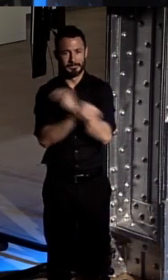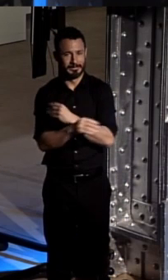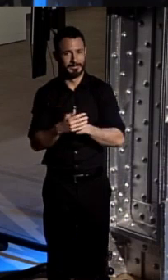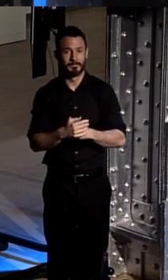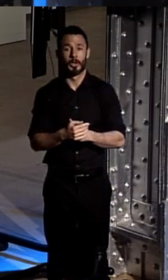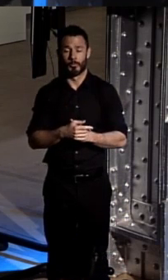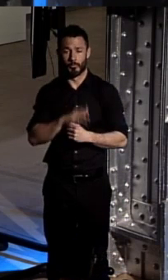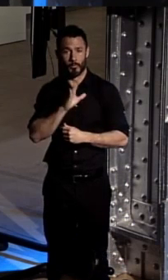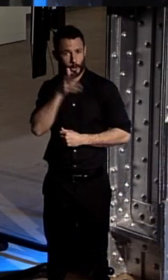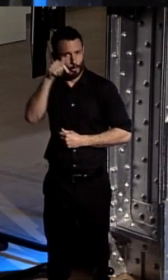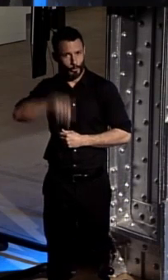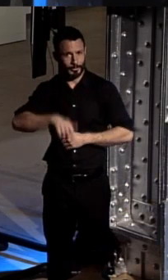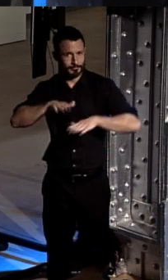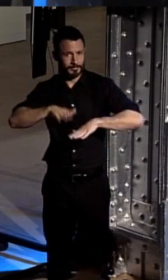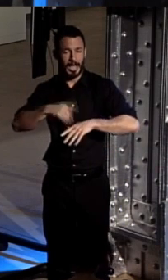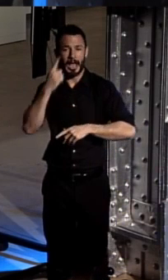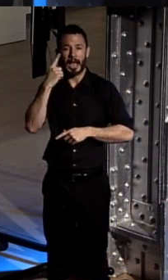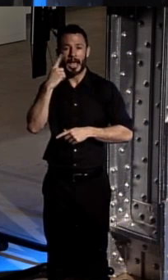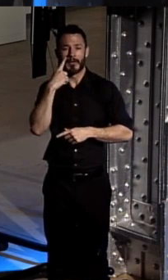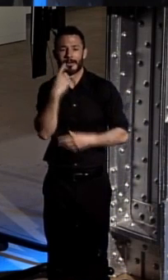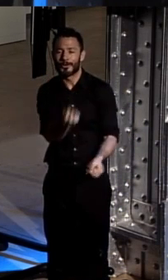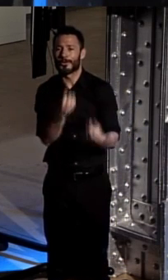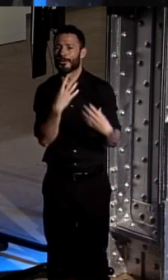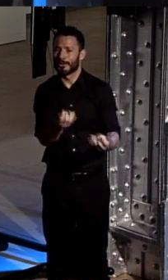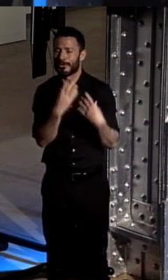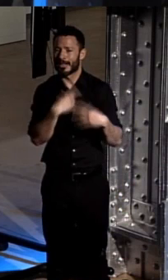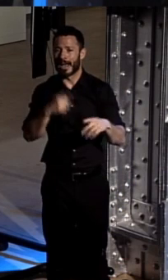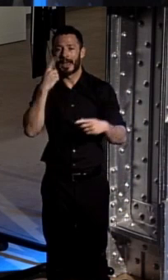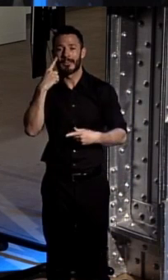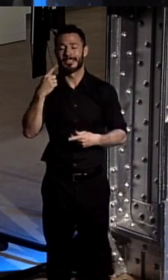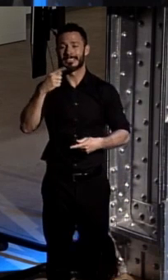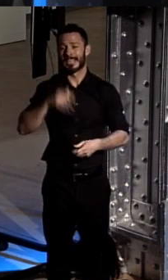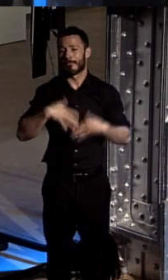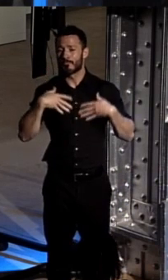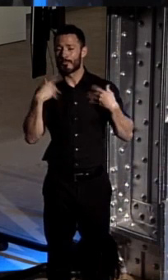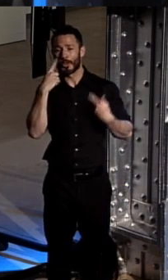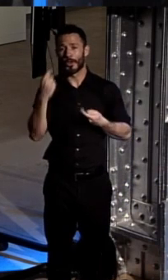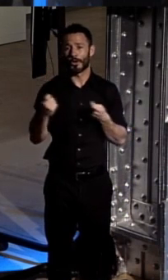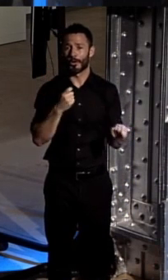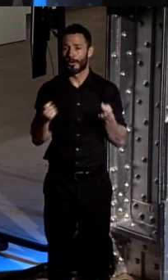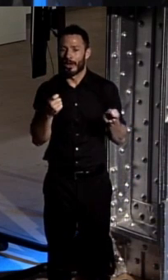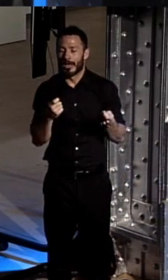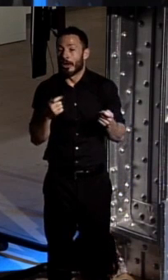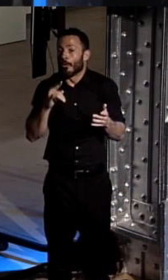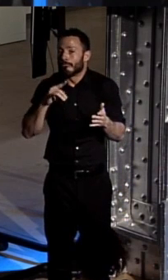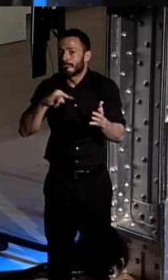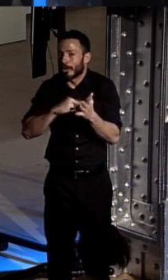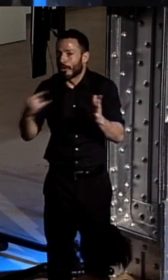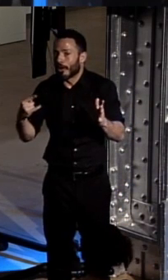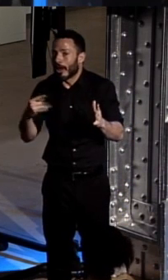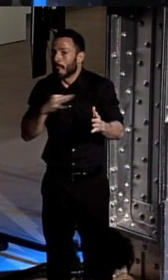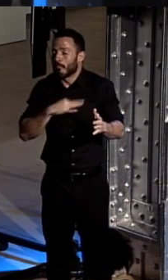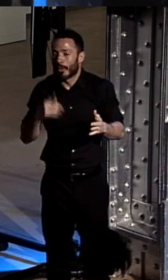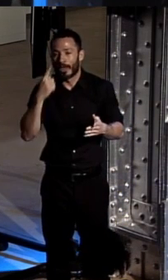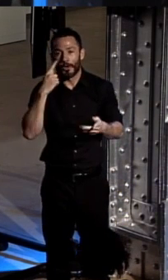para que nos contéis realmente qué hay de cierto en lo que pensamos sobre el control de nuestras emociones y hasta qué punto la tecnología algún día